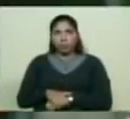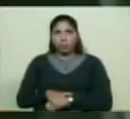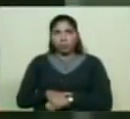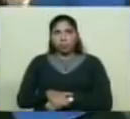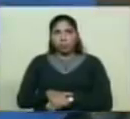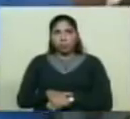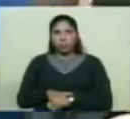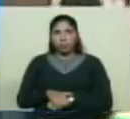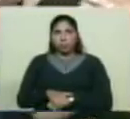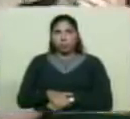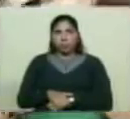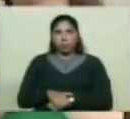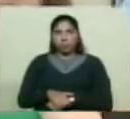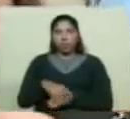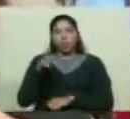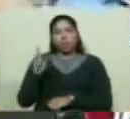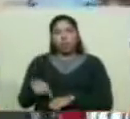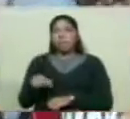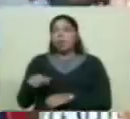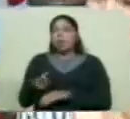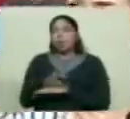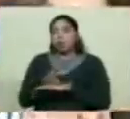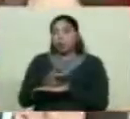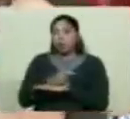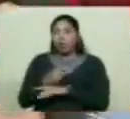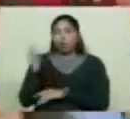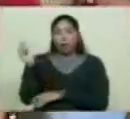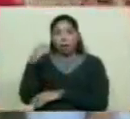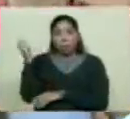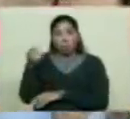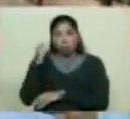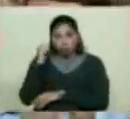por el gobernador del estado apure ramón carrizales